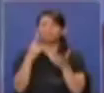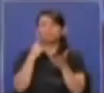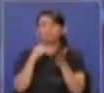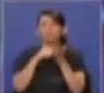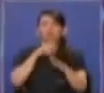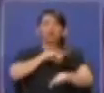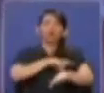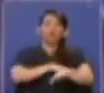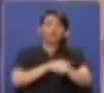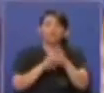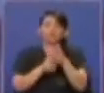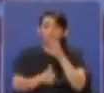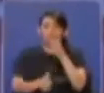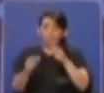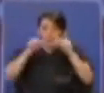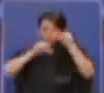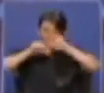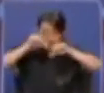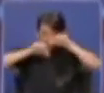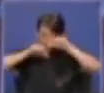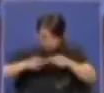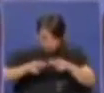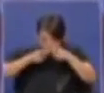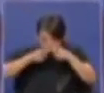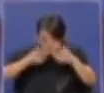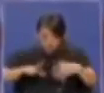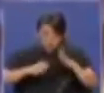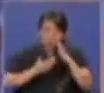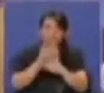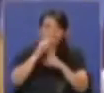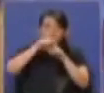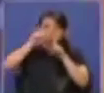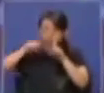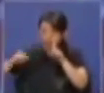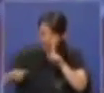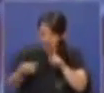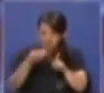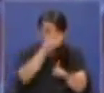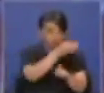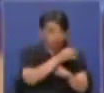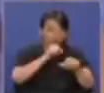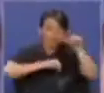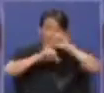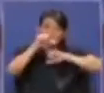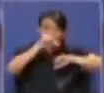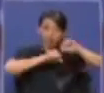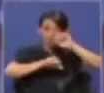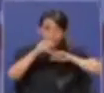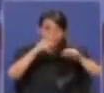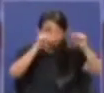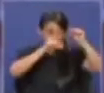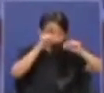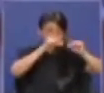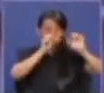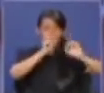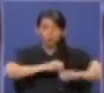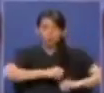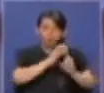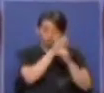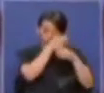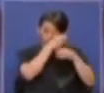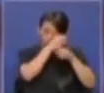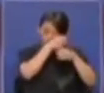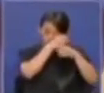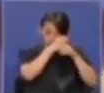las muestras y hay un sistema logístico que lleva esas muestras a un laboratorio para nuevamente